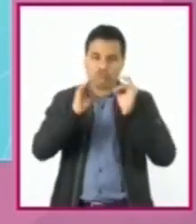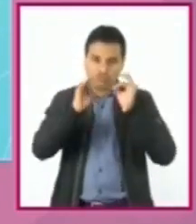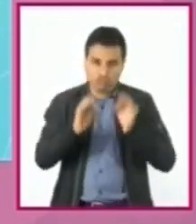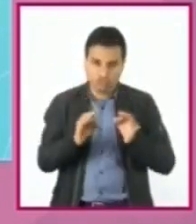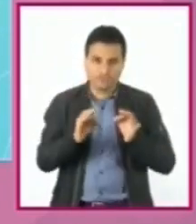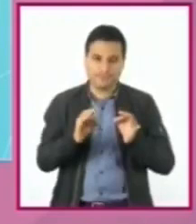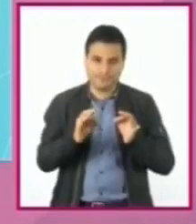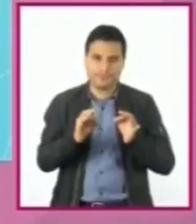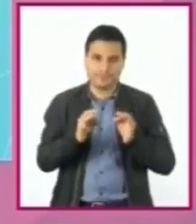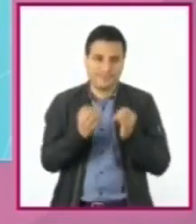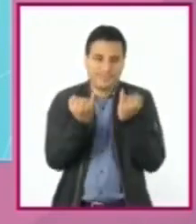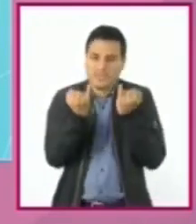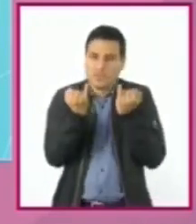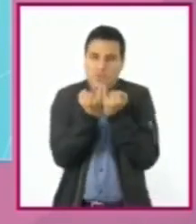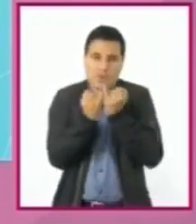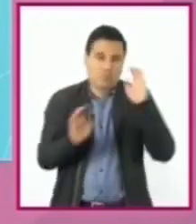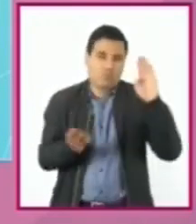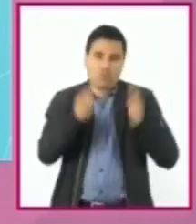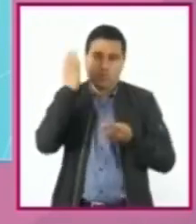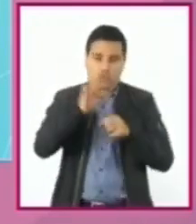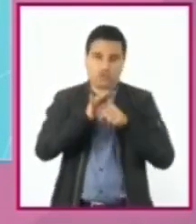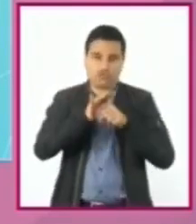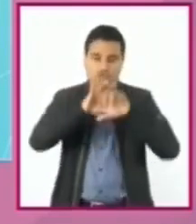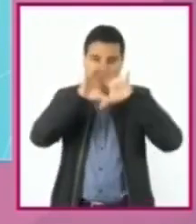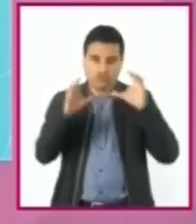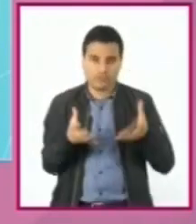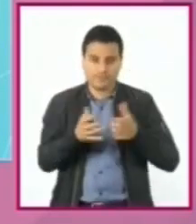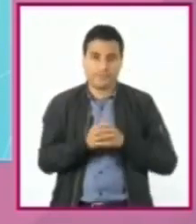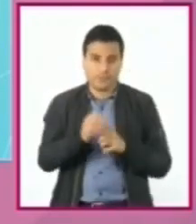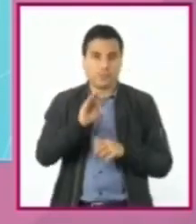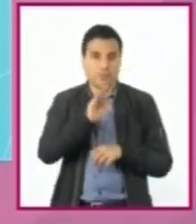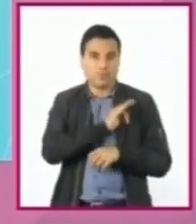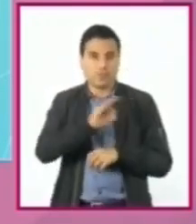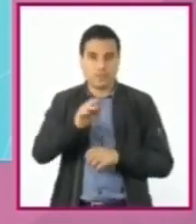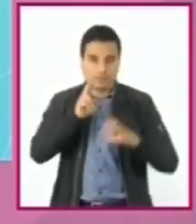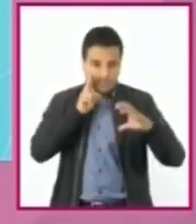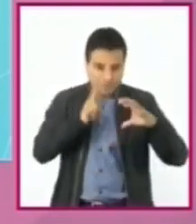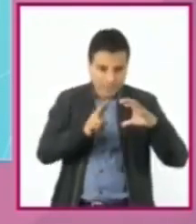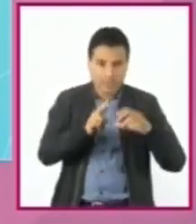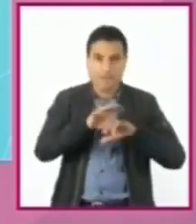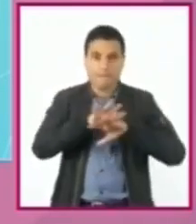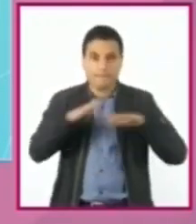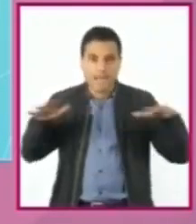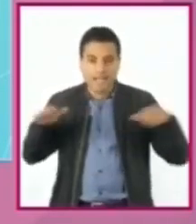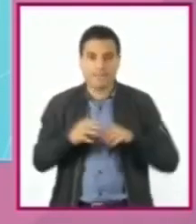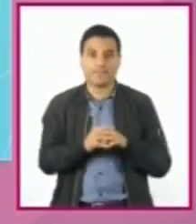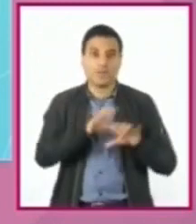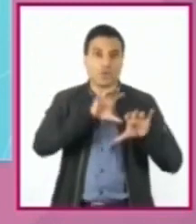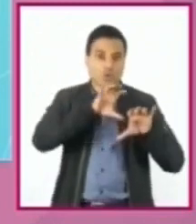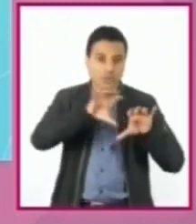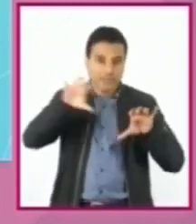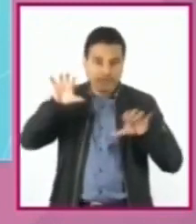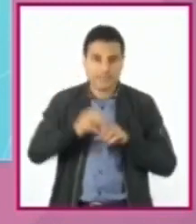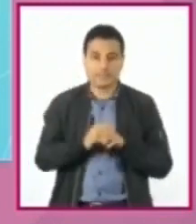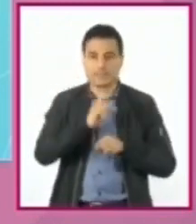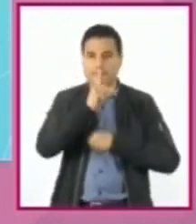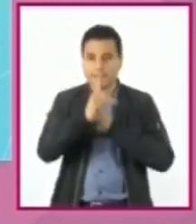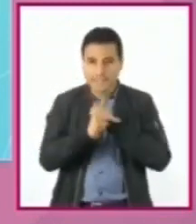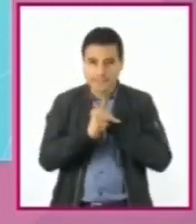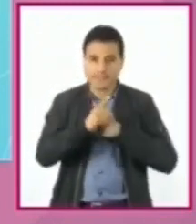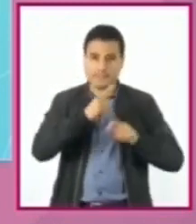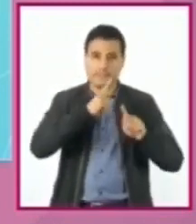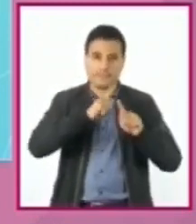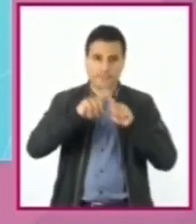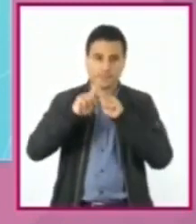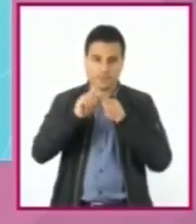la forma de la superficie terrestre, en donde se pueden observar los océanos, los continentes y el contorno de los